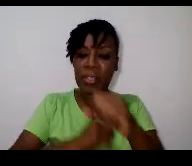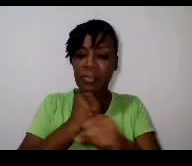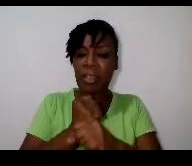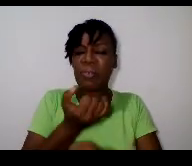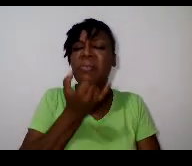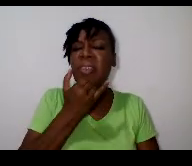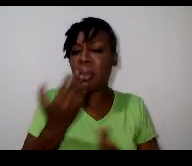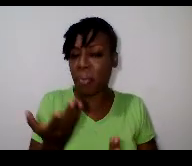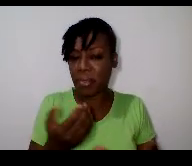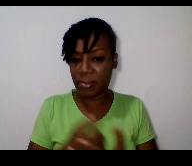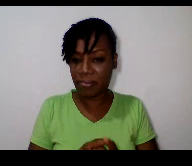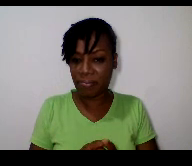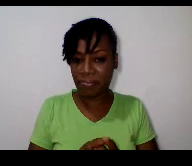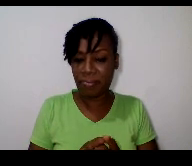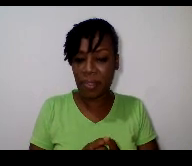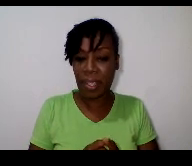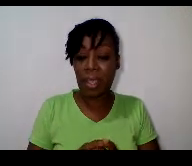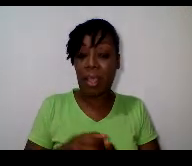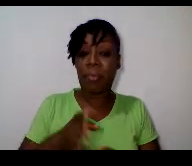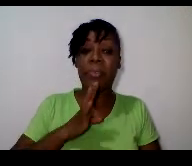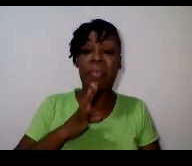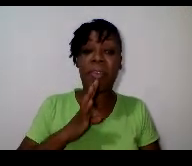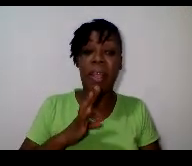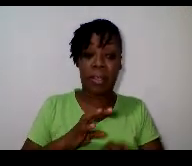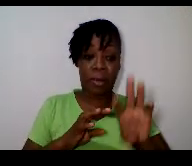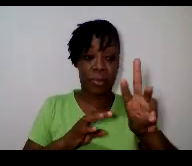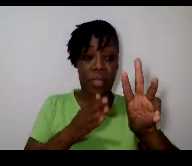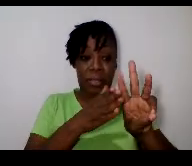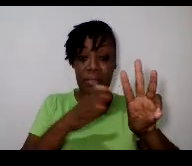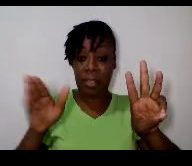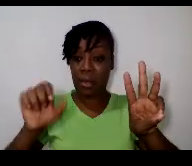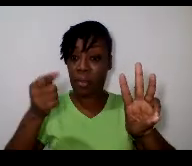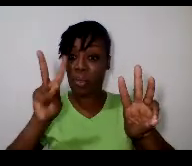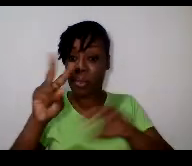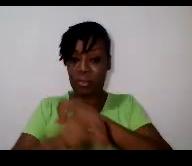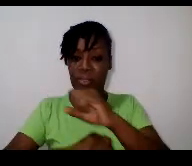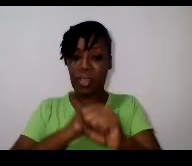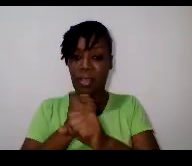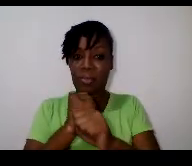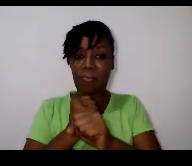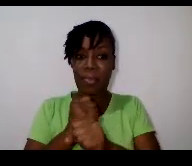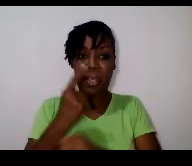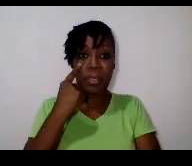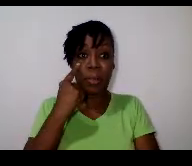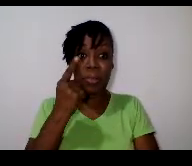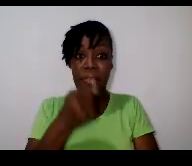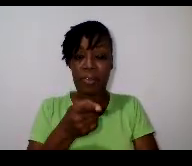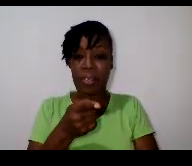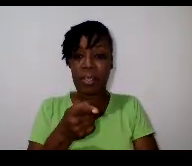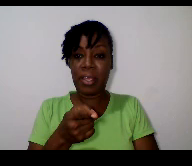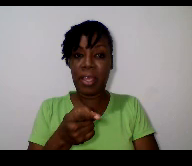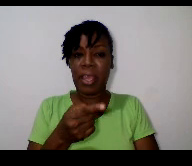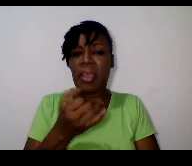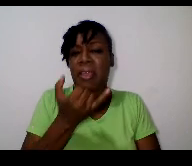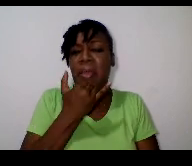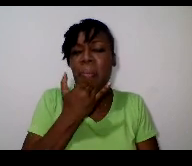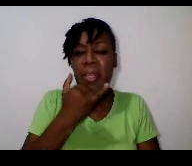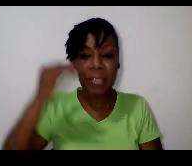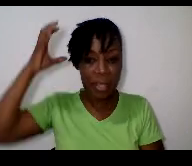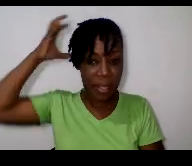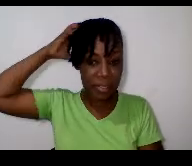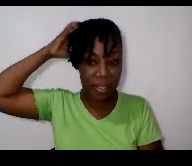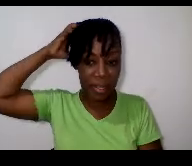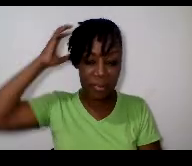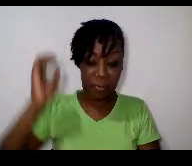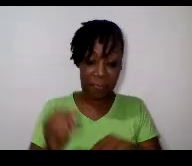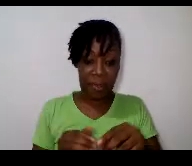casa. Vamos a hablar de los 6 a los 12 años y así como lo ven en la figura, lo que pasa en el cerebro a partir de los 6